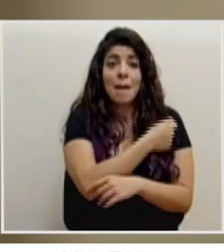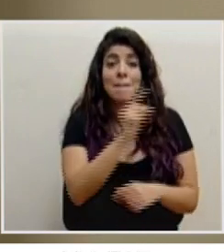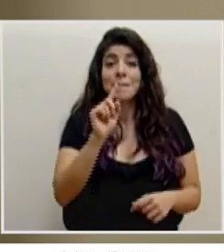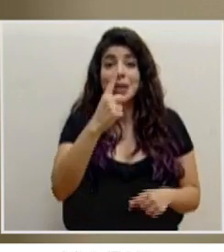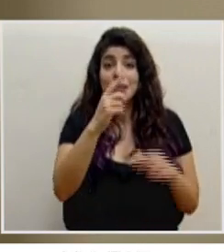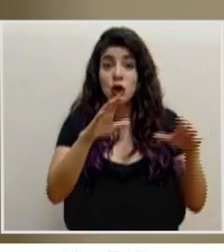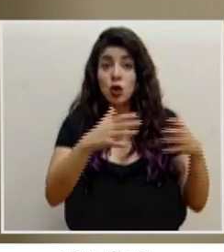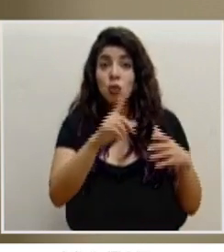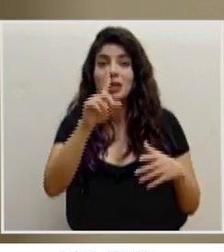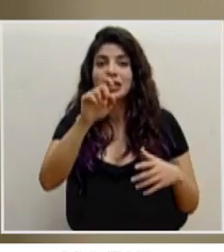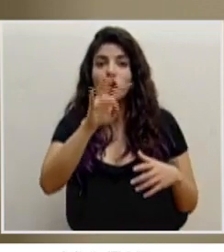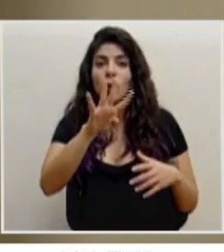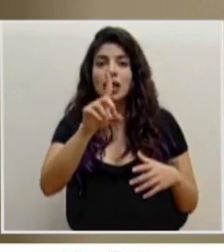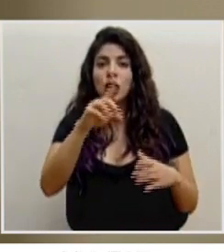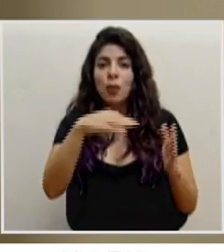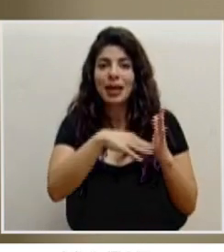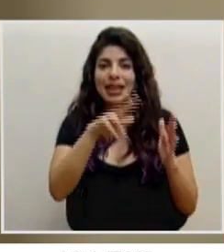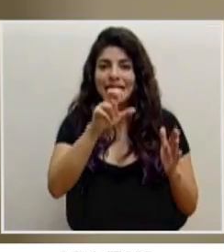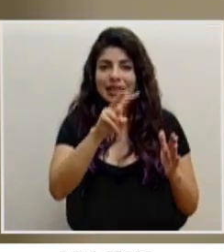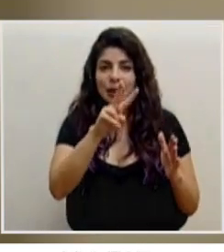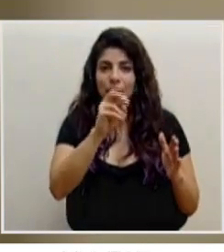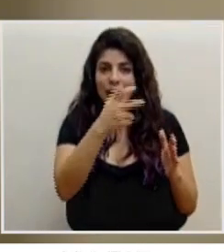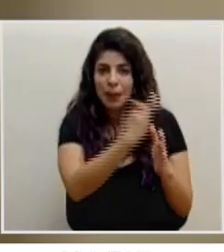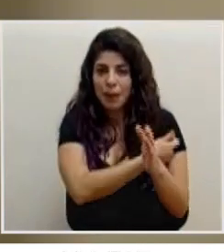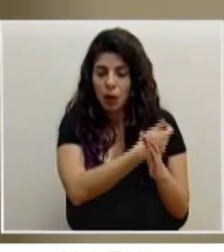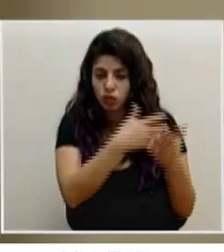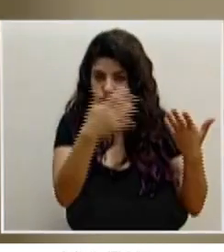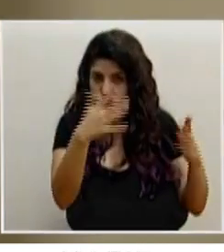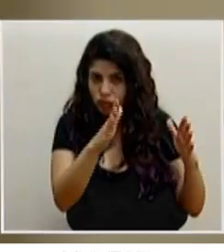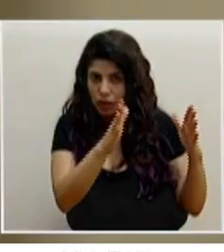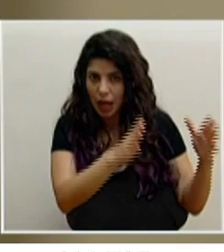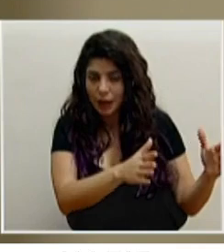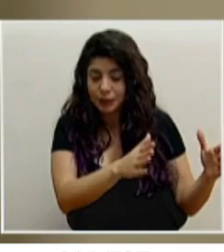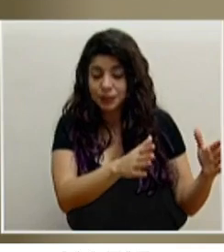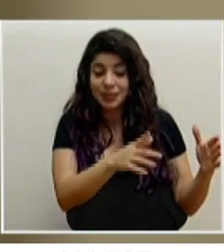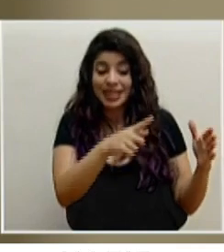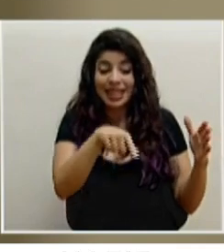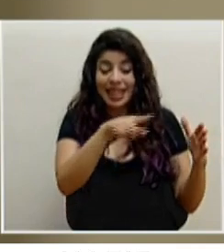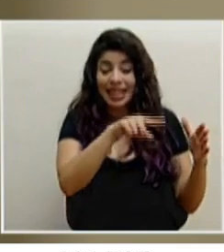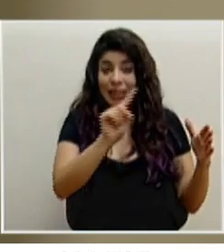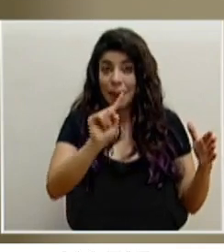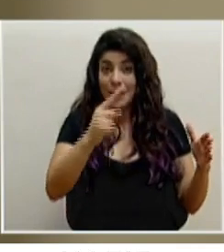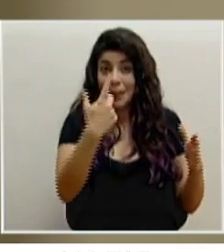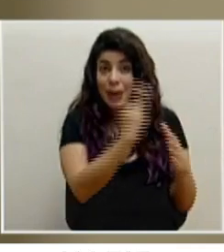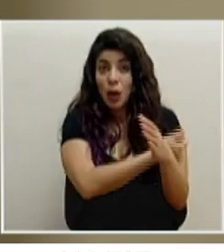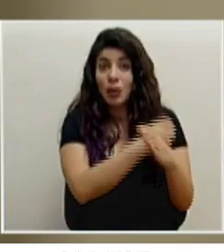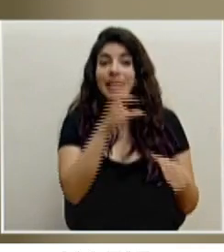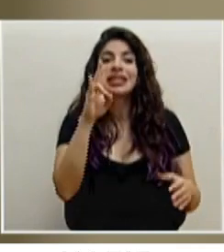grupo 141,320 dosis. De estas primeras dosis